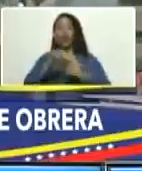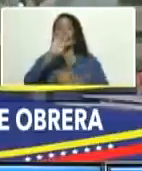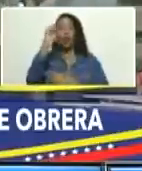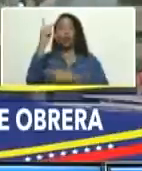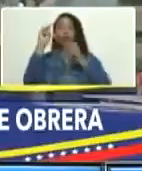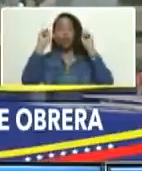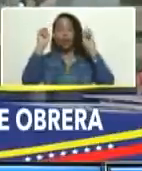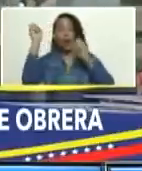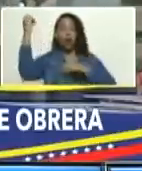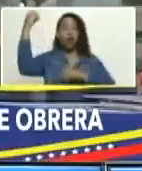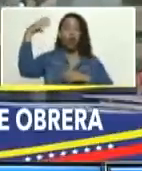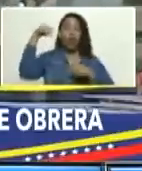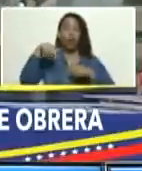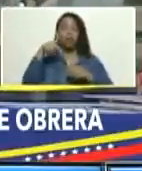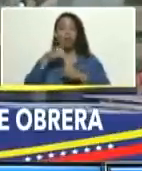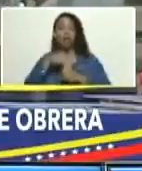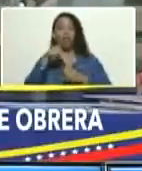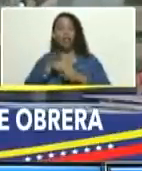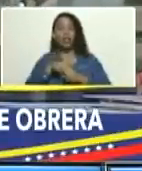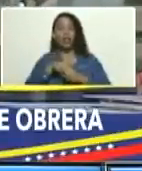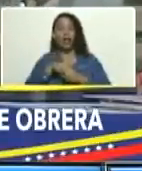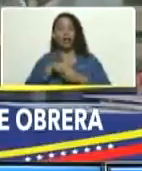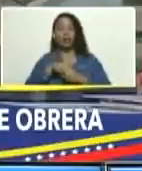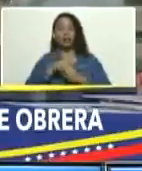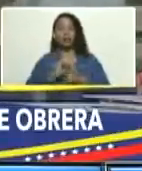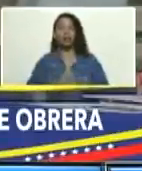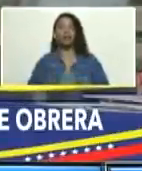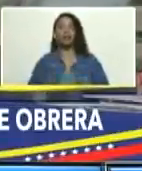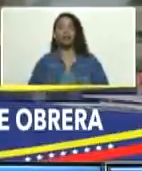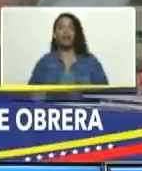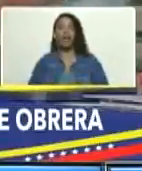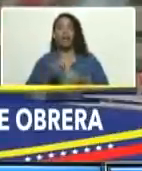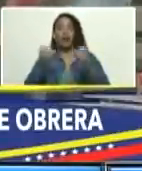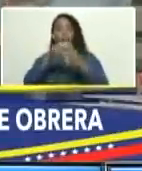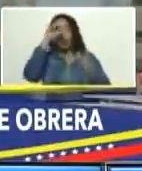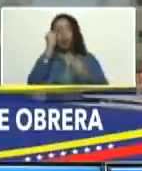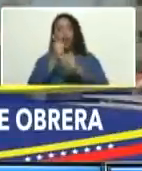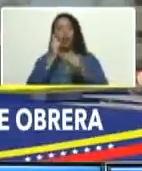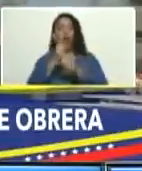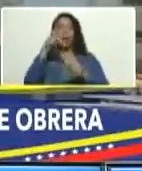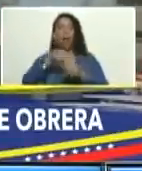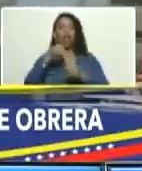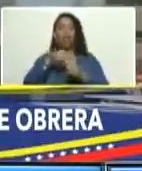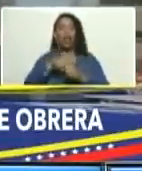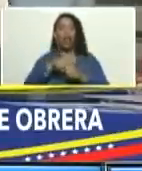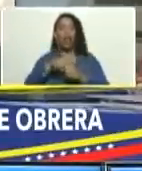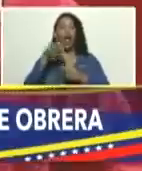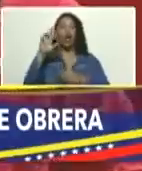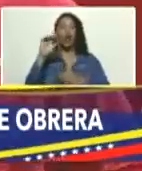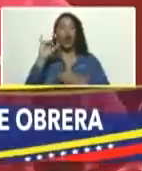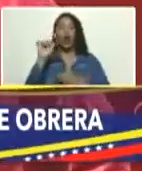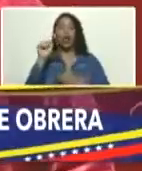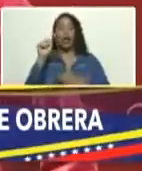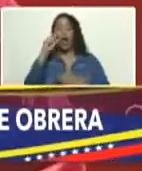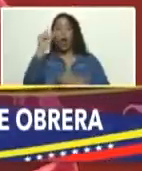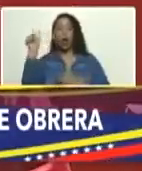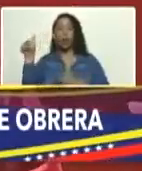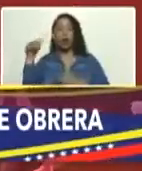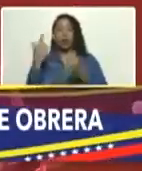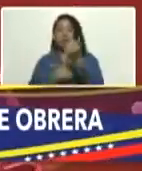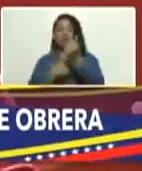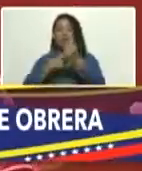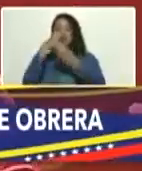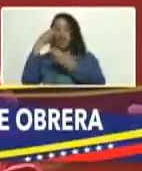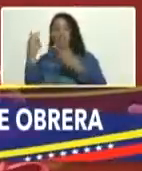crudo de PDVSA Occidente. De la clase obrera petrolera, Roy Pacheco, hermano, bienvenido, de